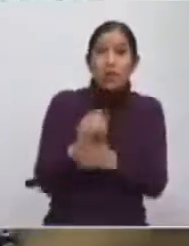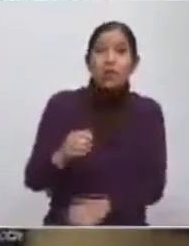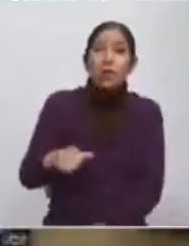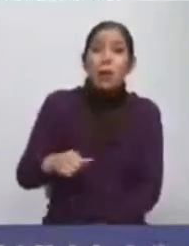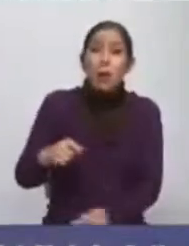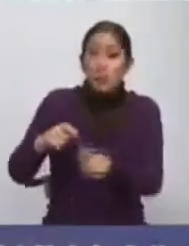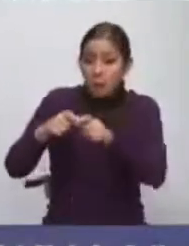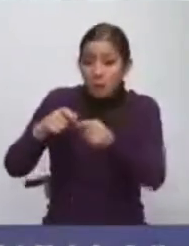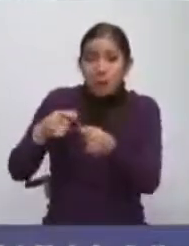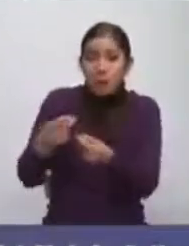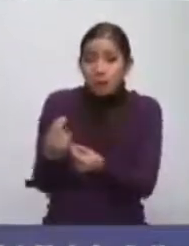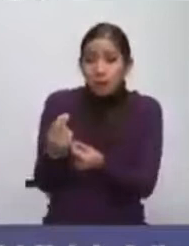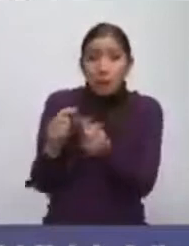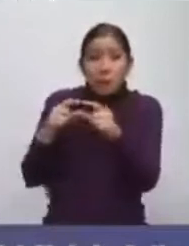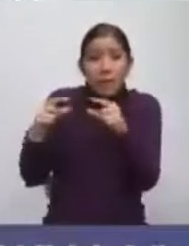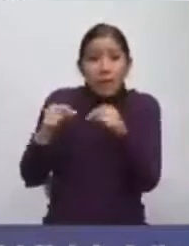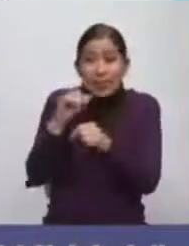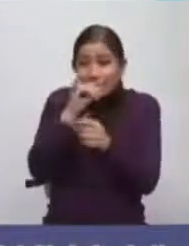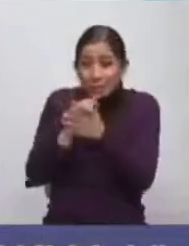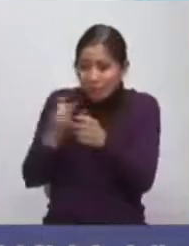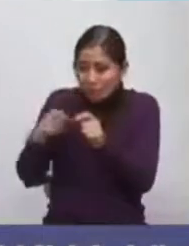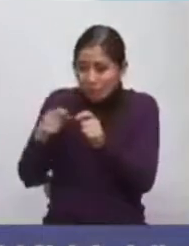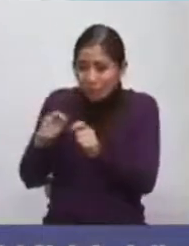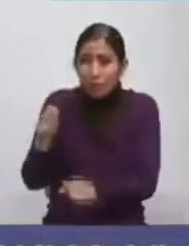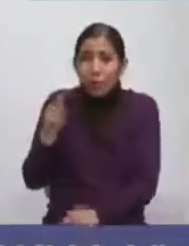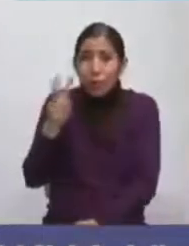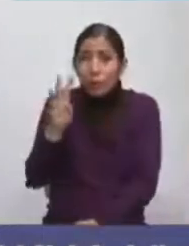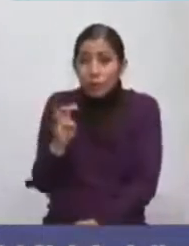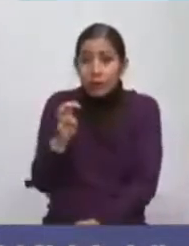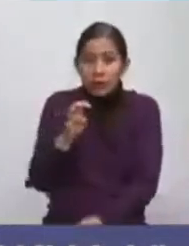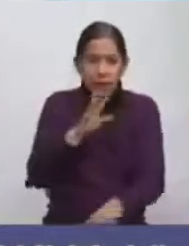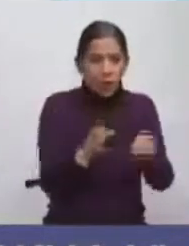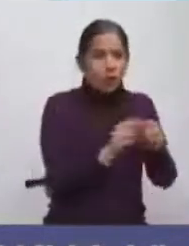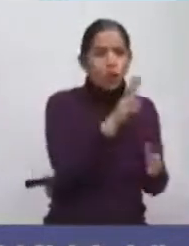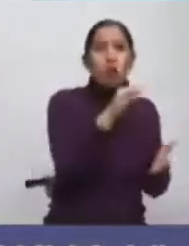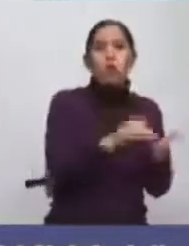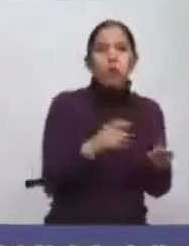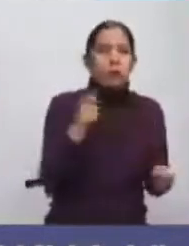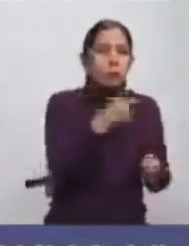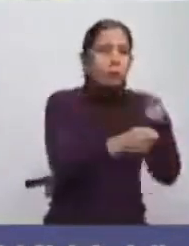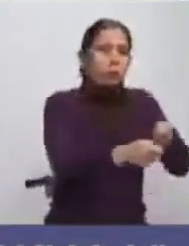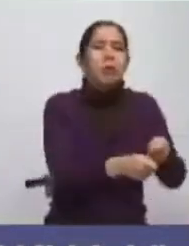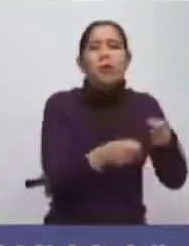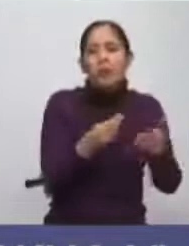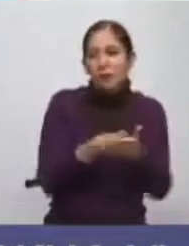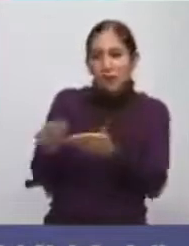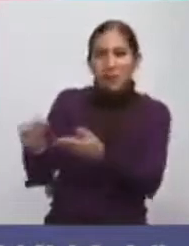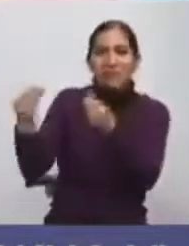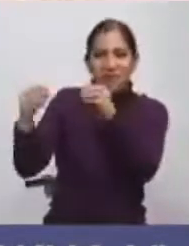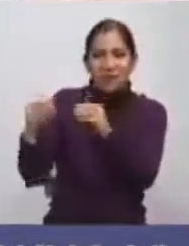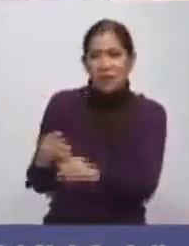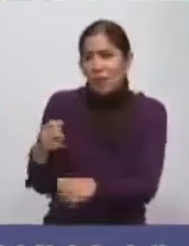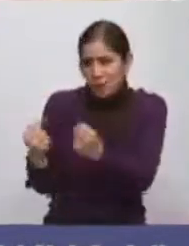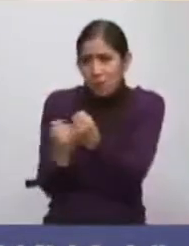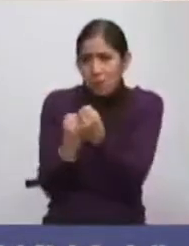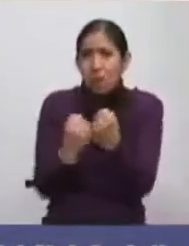con las citas, y les da las citas, va a pagar solo 2.000 bolivianos en efectivo. Esto justamente apoyando a esta festividad y, por supuesto, como tú